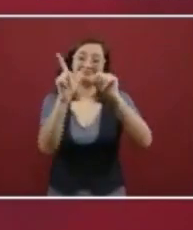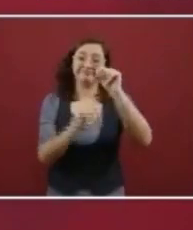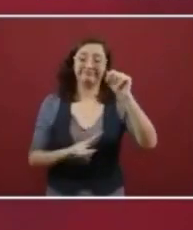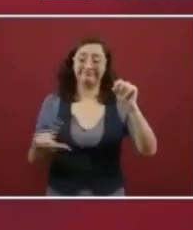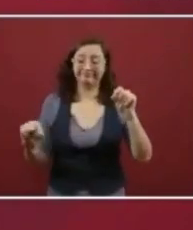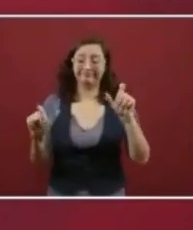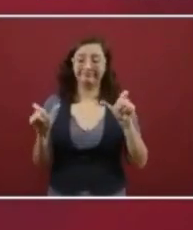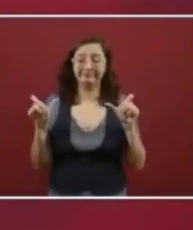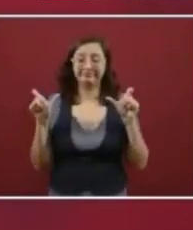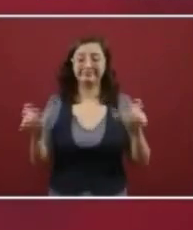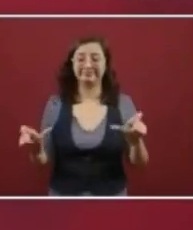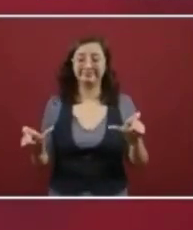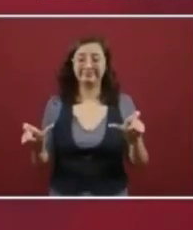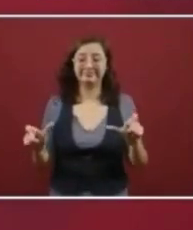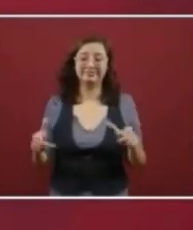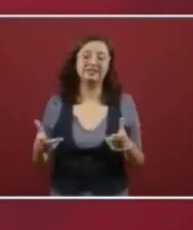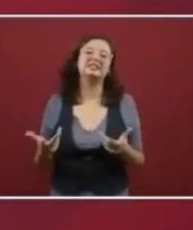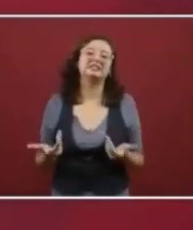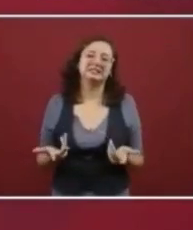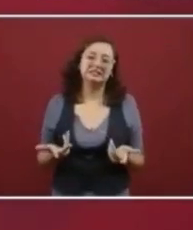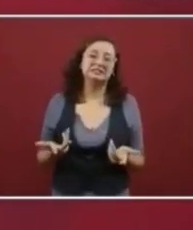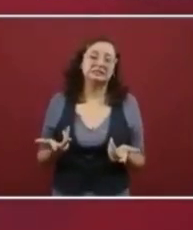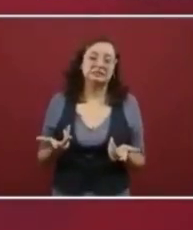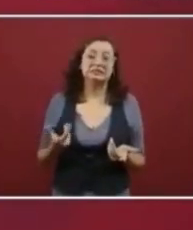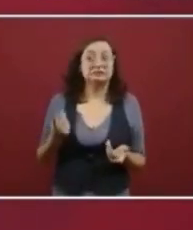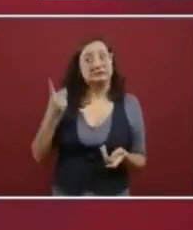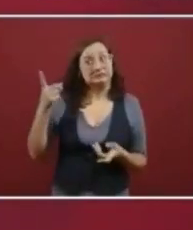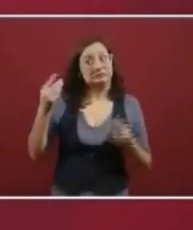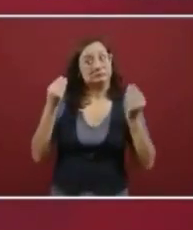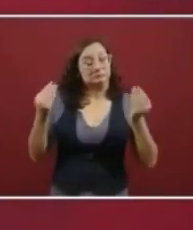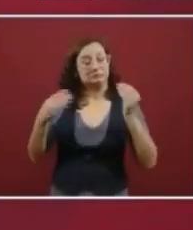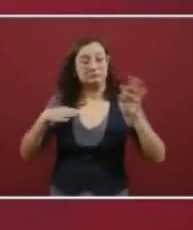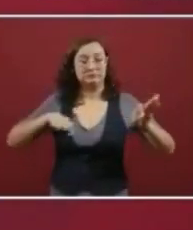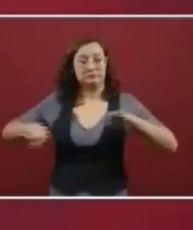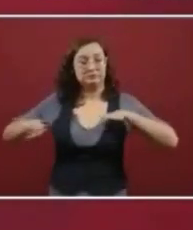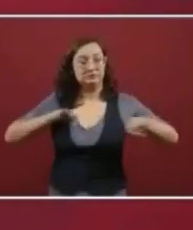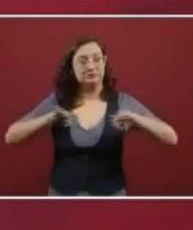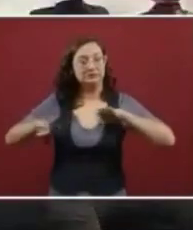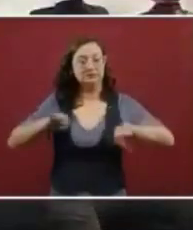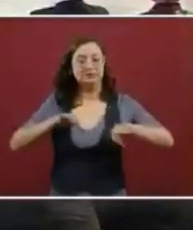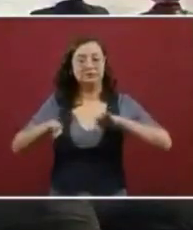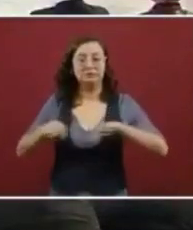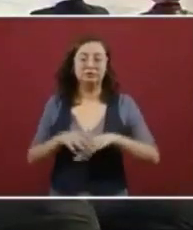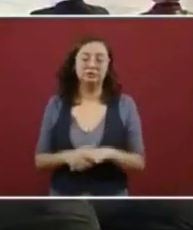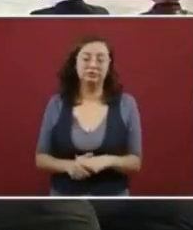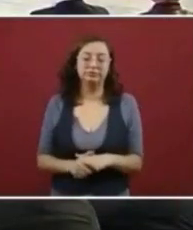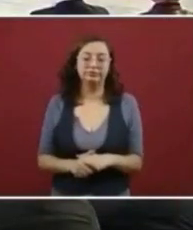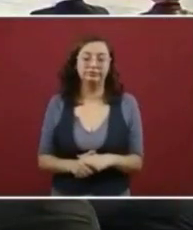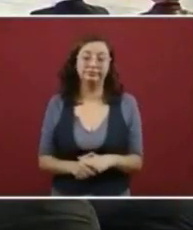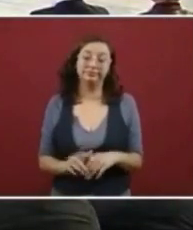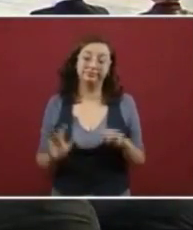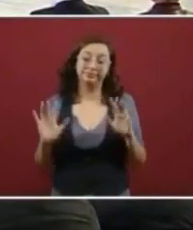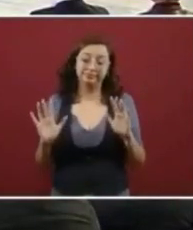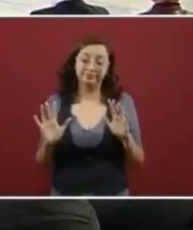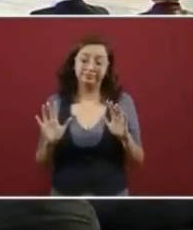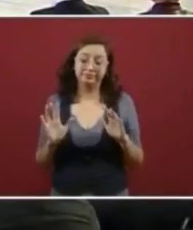Nacional. O sea, tienen trabajo, pero bueno,